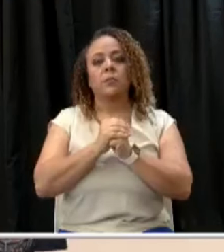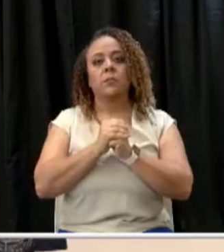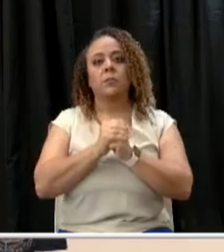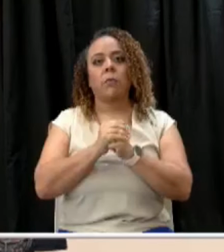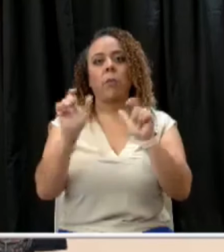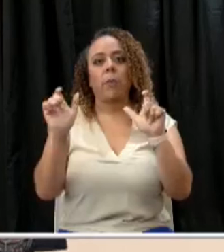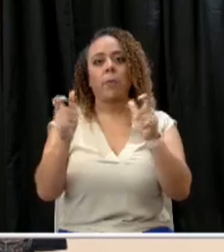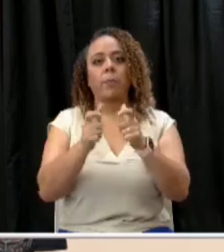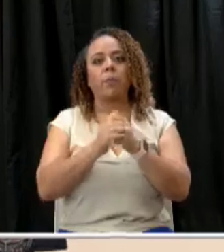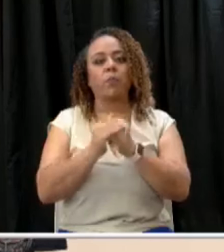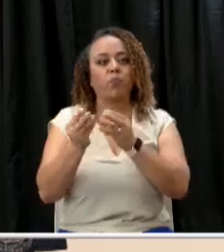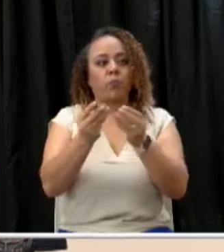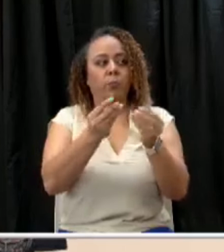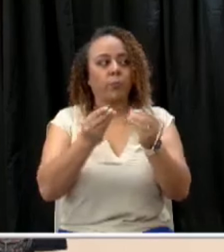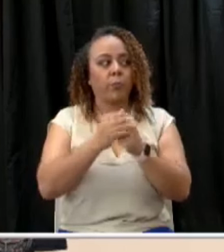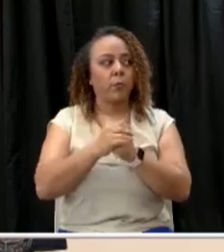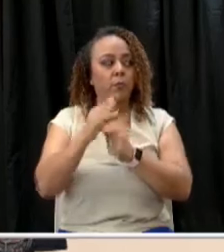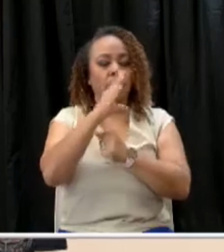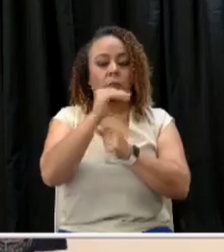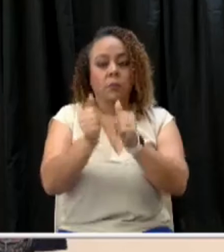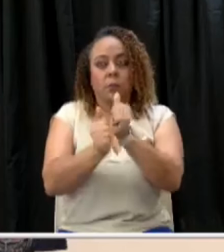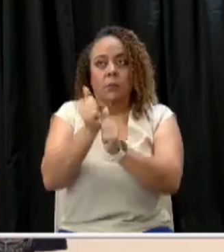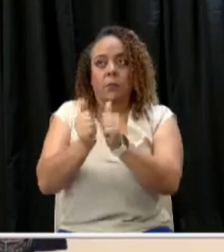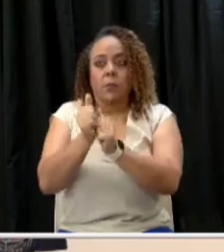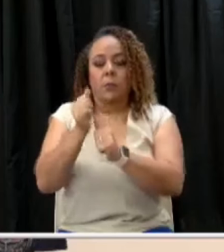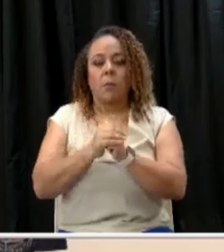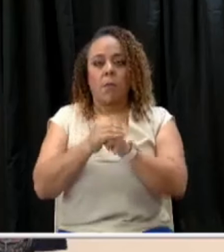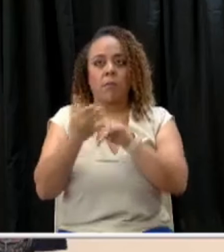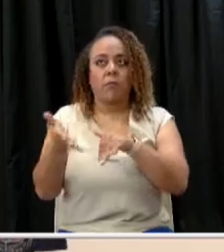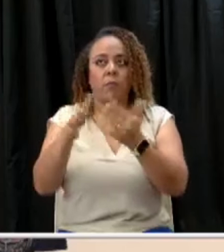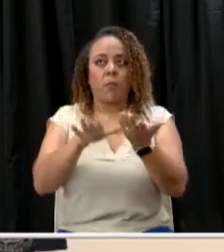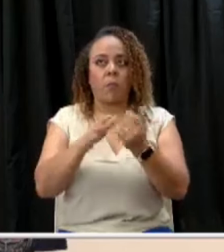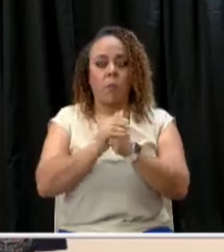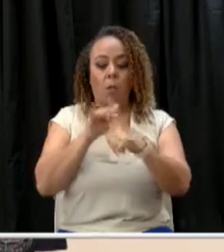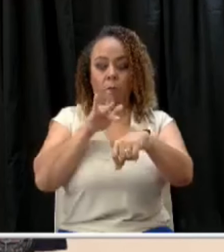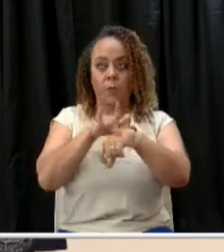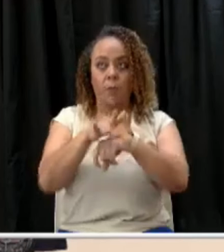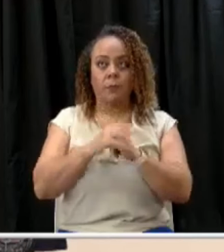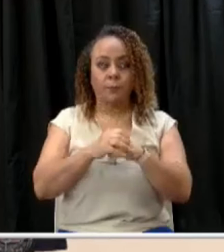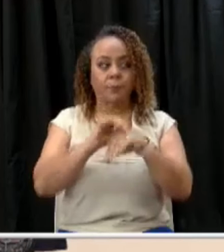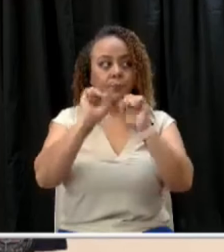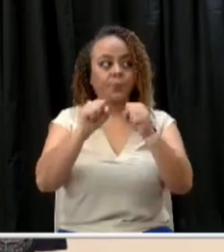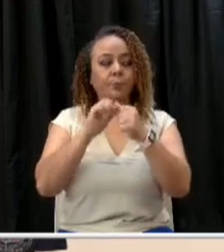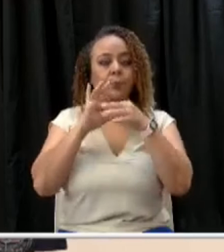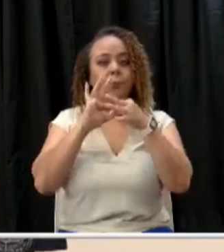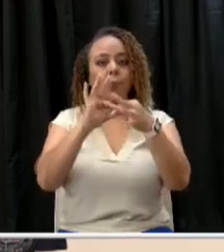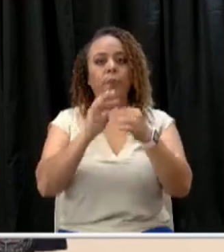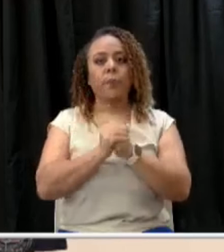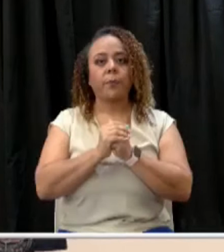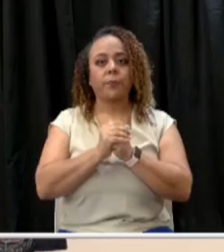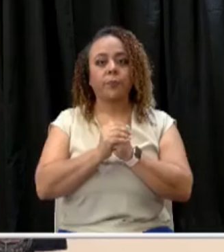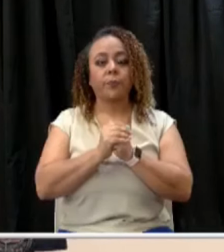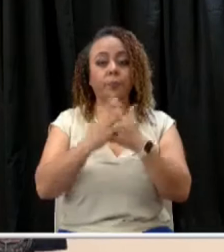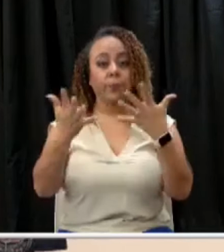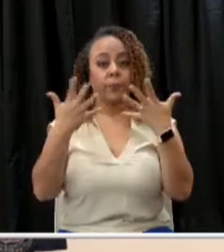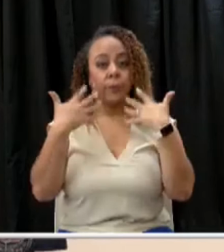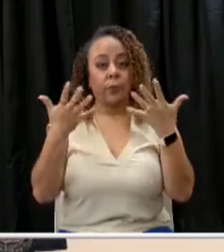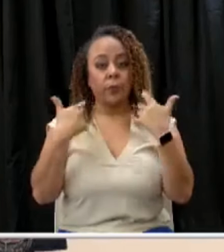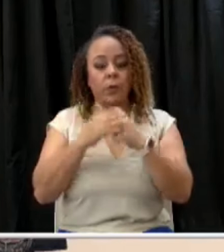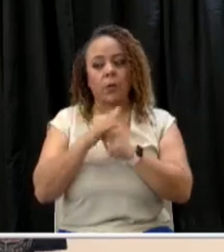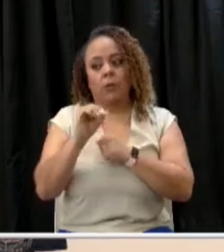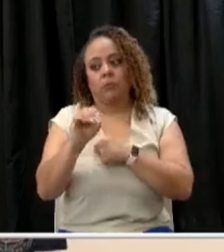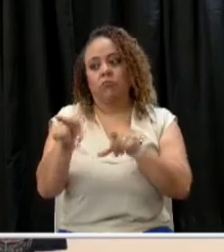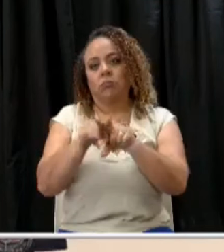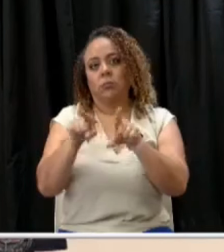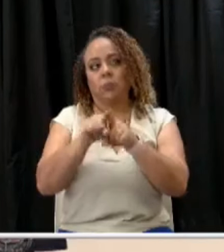de la productividad y una mayor mortalidad temprana que podría estar asociado a golpe de calor o hasta la misma